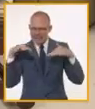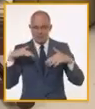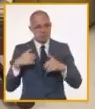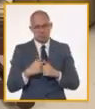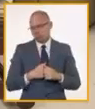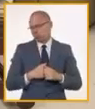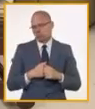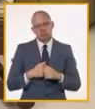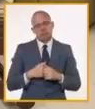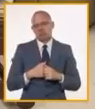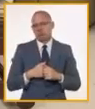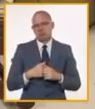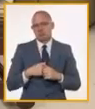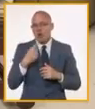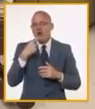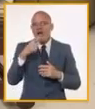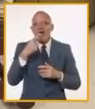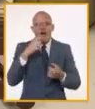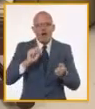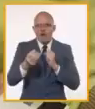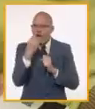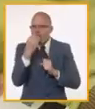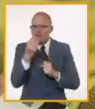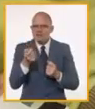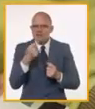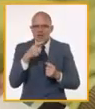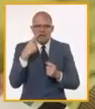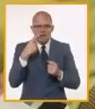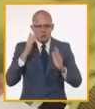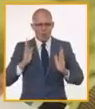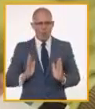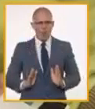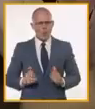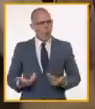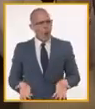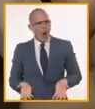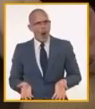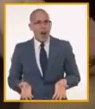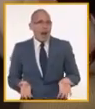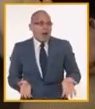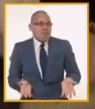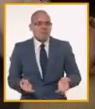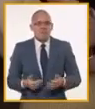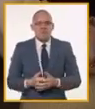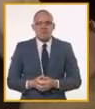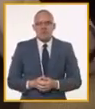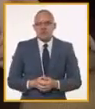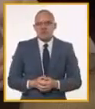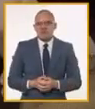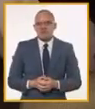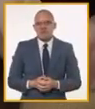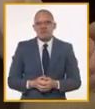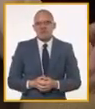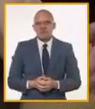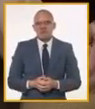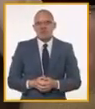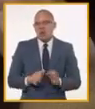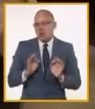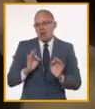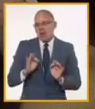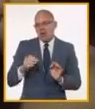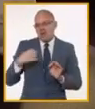¿No? ¿Dieta? ¿Cómo Tampoco. logró mantenerse en peso? Bueno, porque es un problema, yo eso soy justo, es un problema